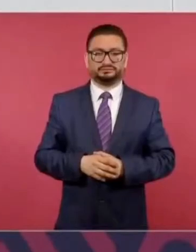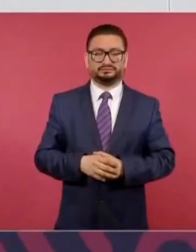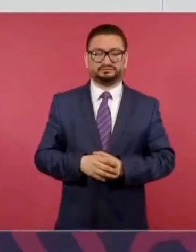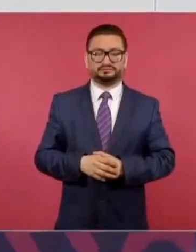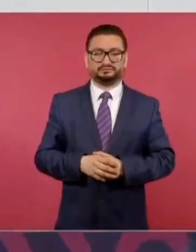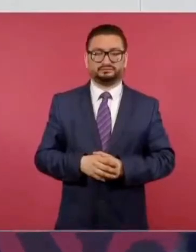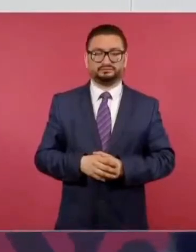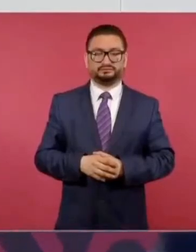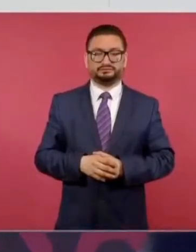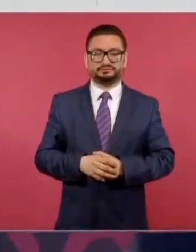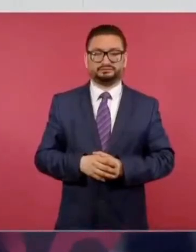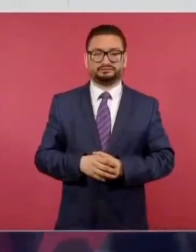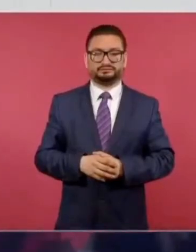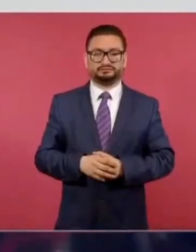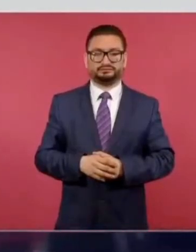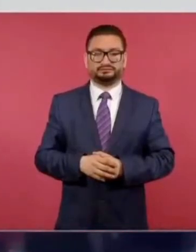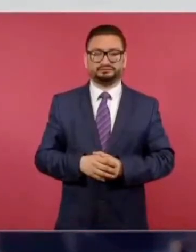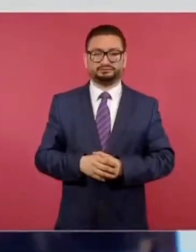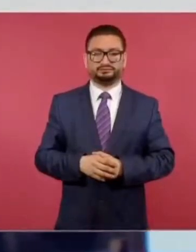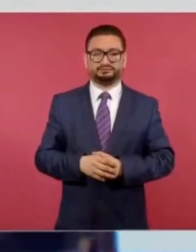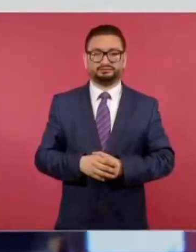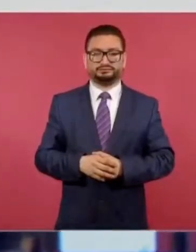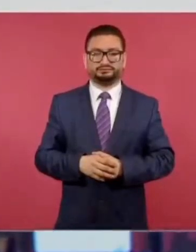Entonces, pues